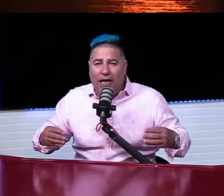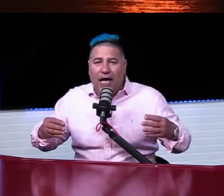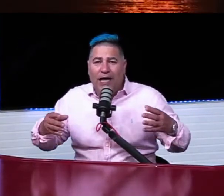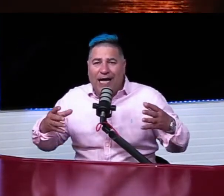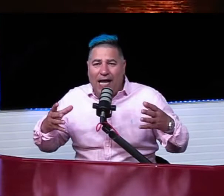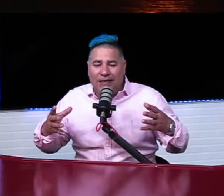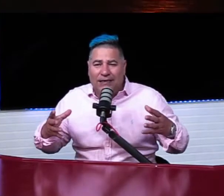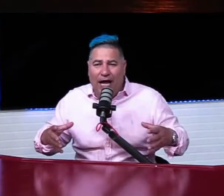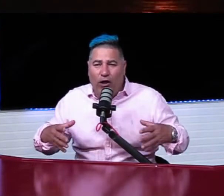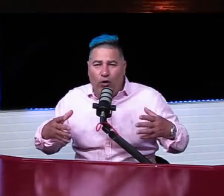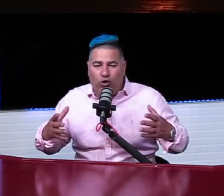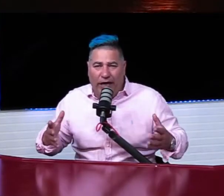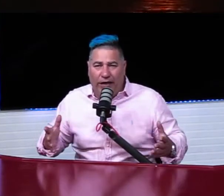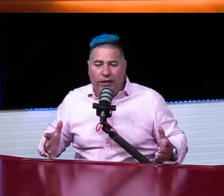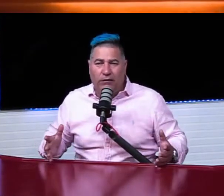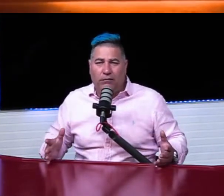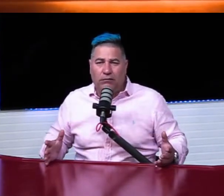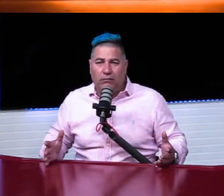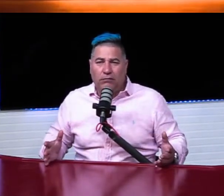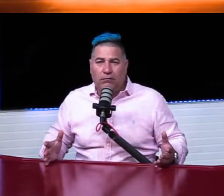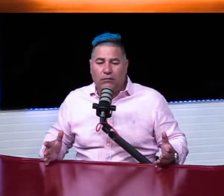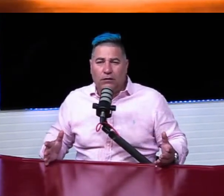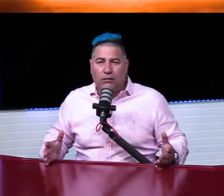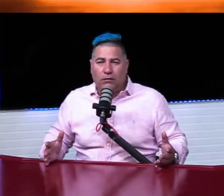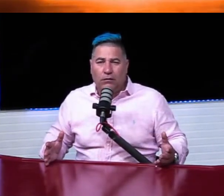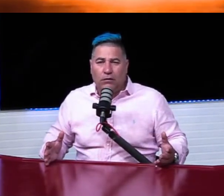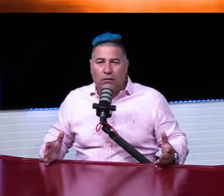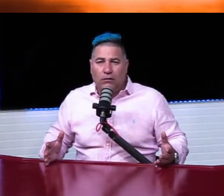están cansados de ustedes.